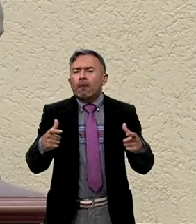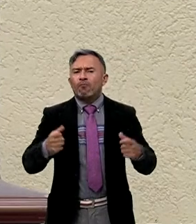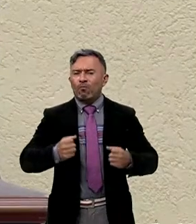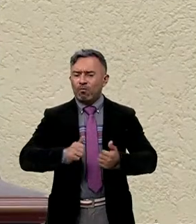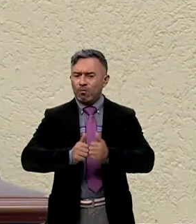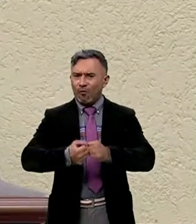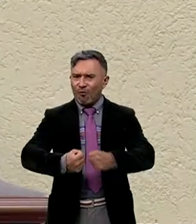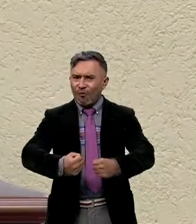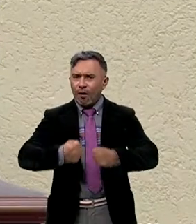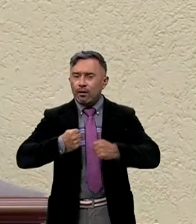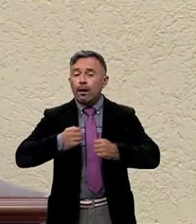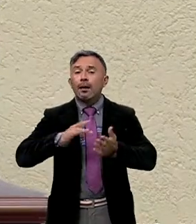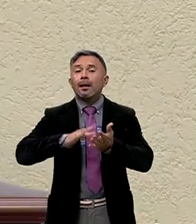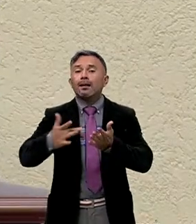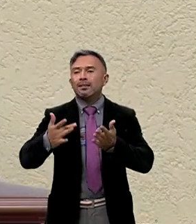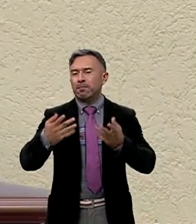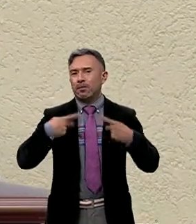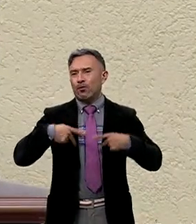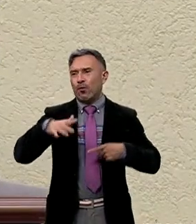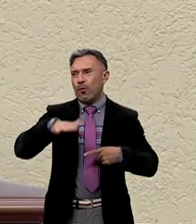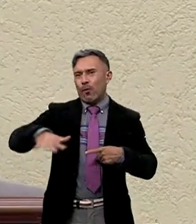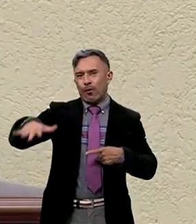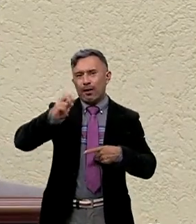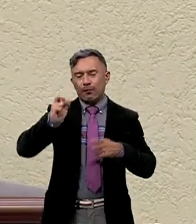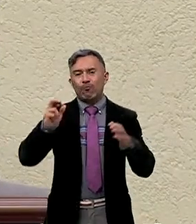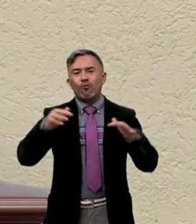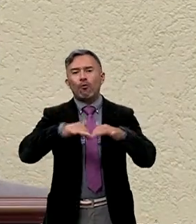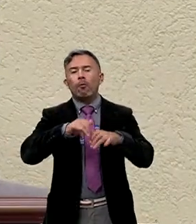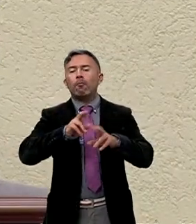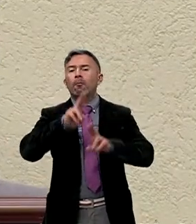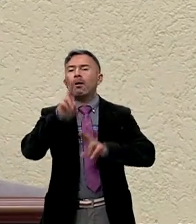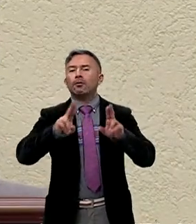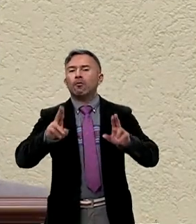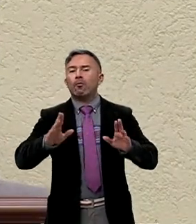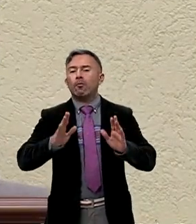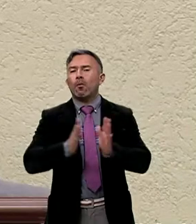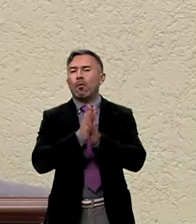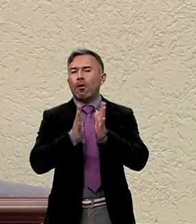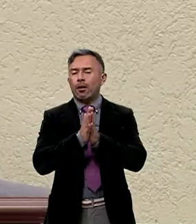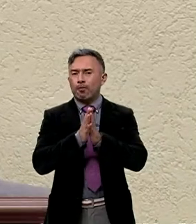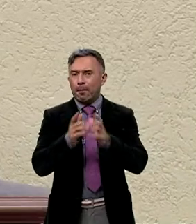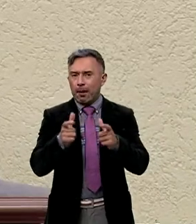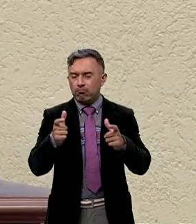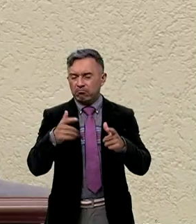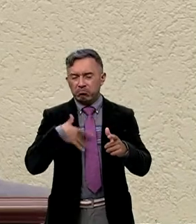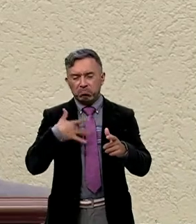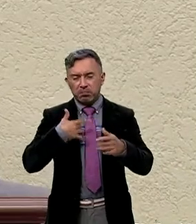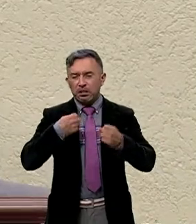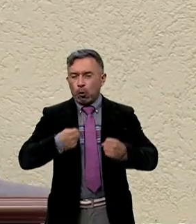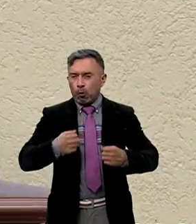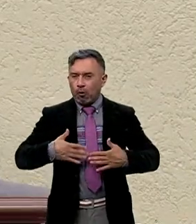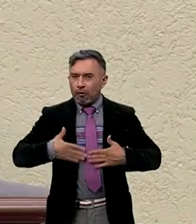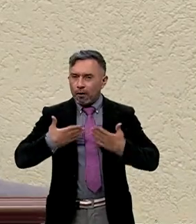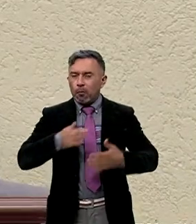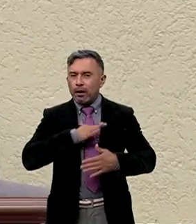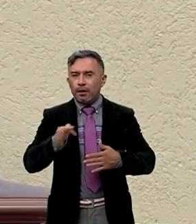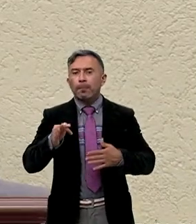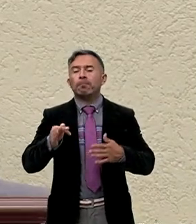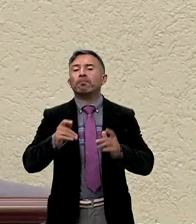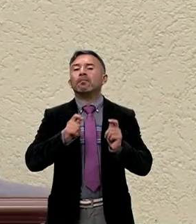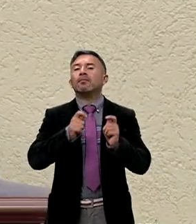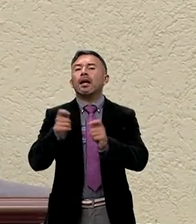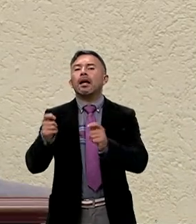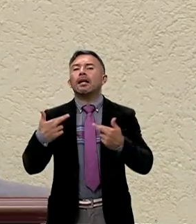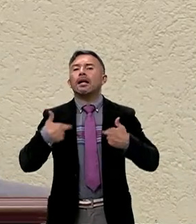consulta popular confío en que seguiremos avanzando en la consolidación de la democracia representativa con